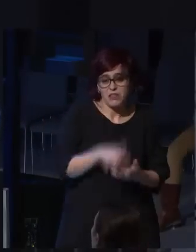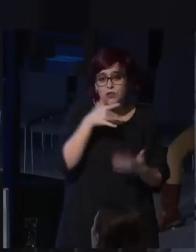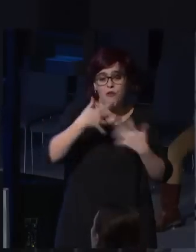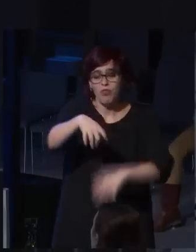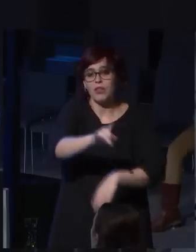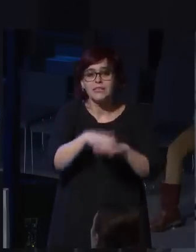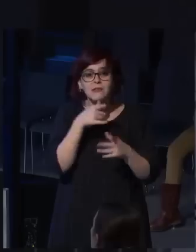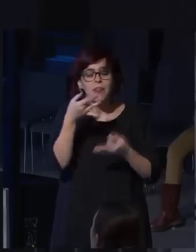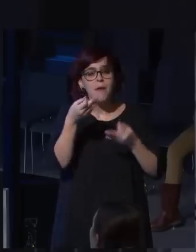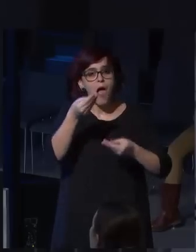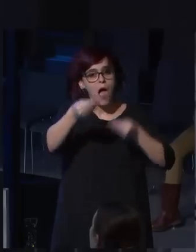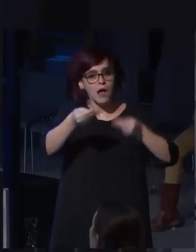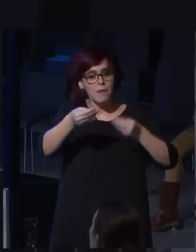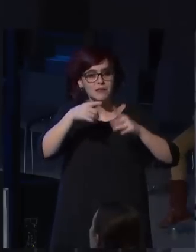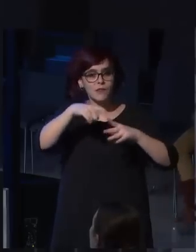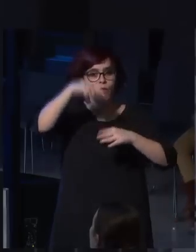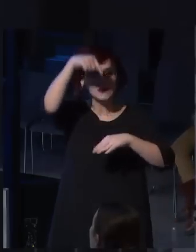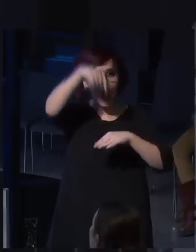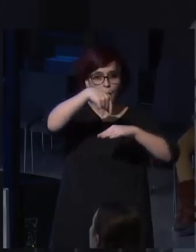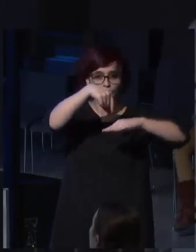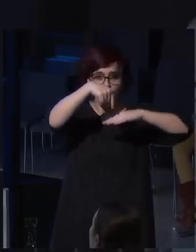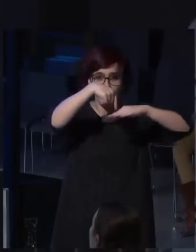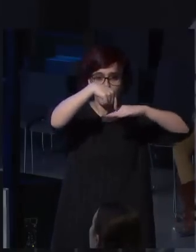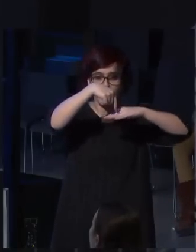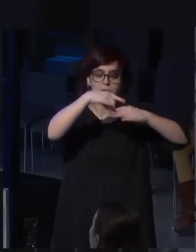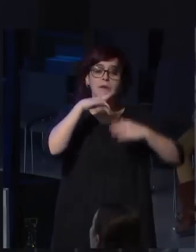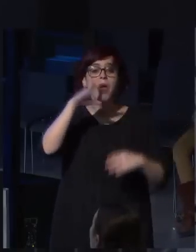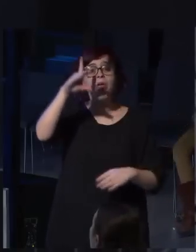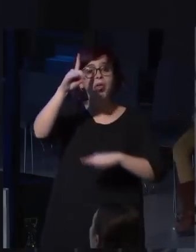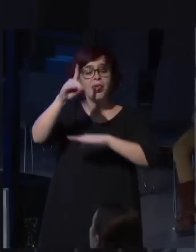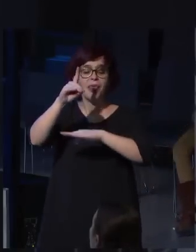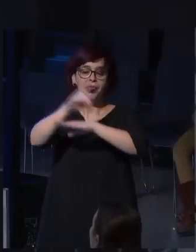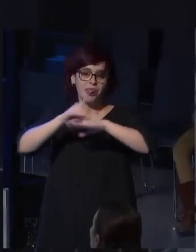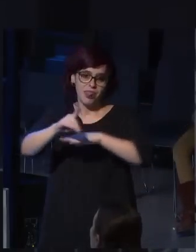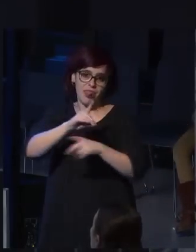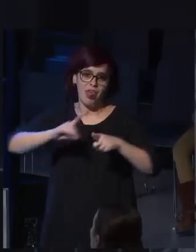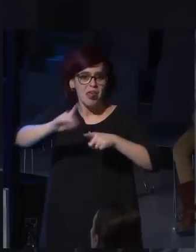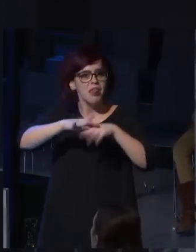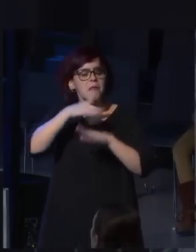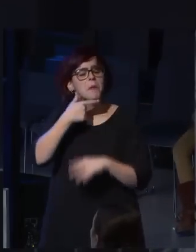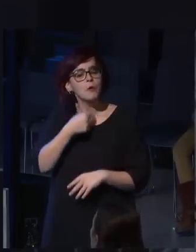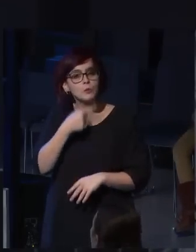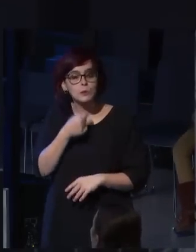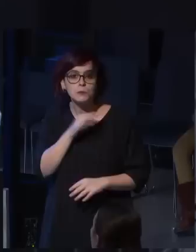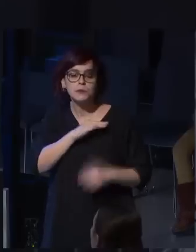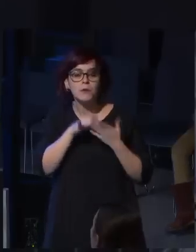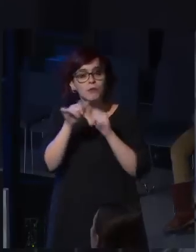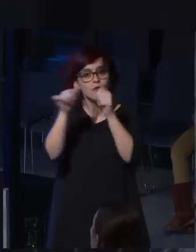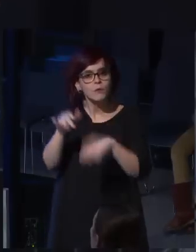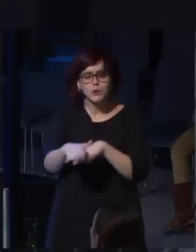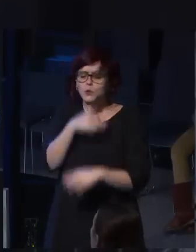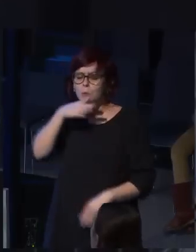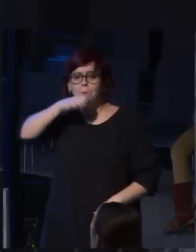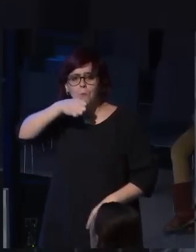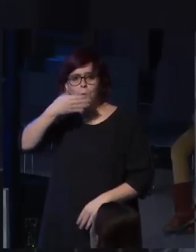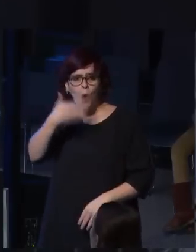no se mueve la aguja, y es una mierda. El CD me gusta mucho, soy muy defensora del CD, me parece un formato súper chulo